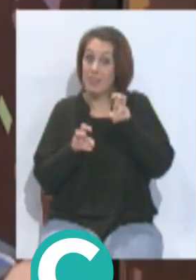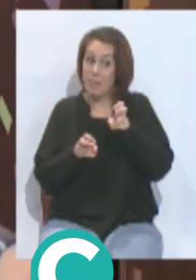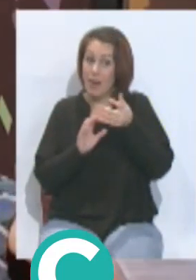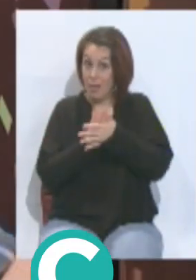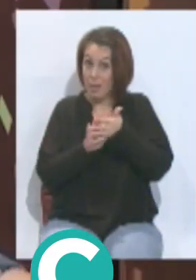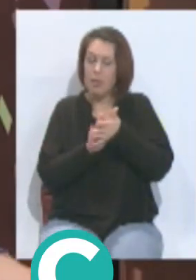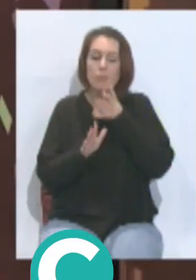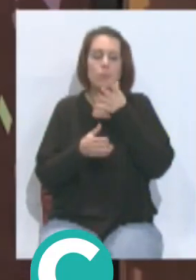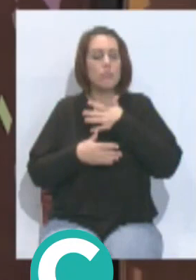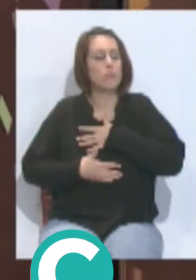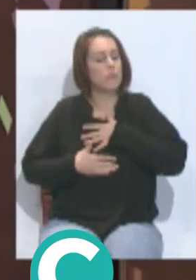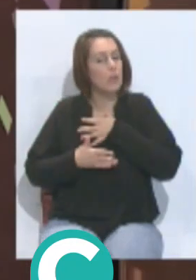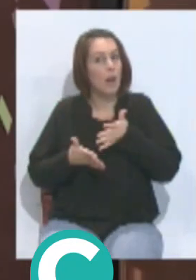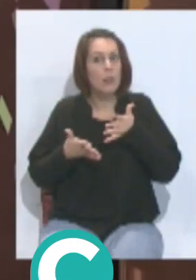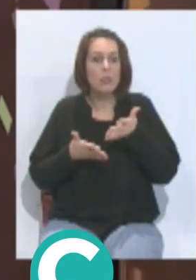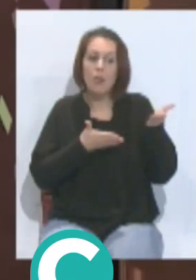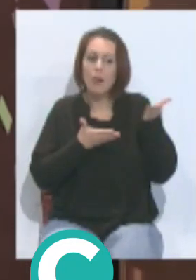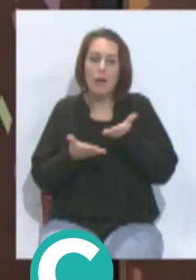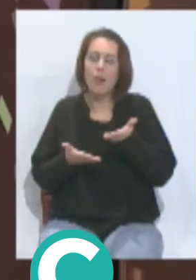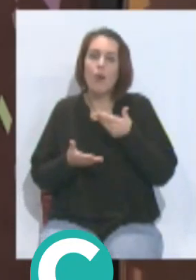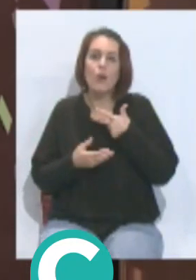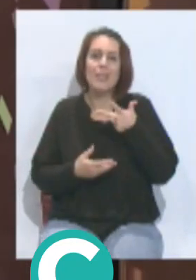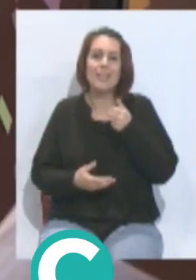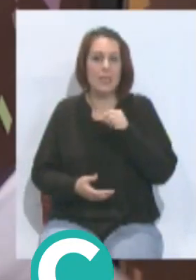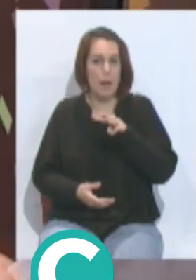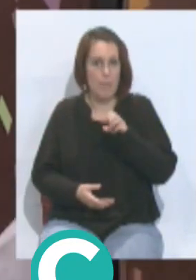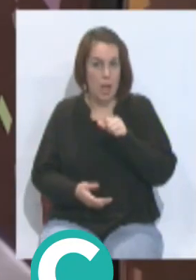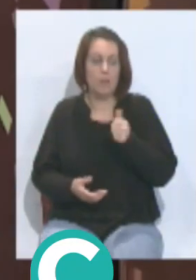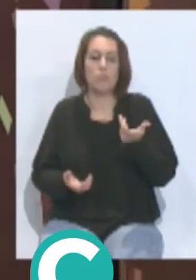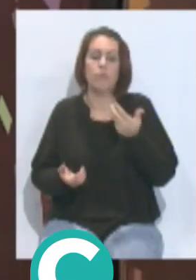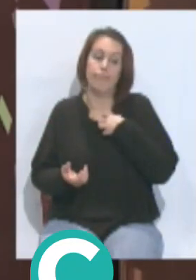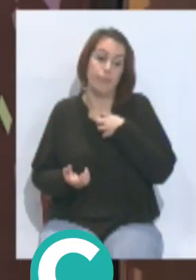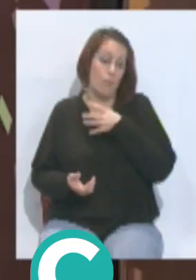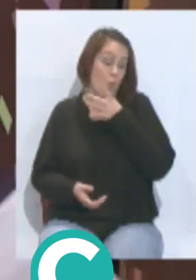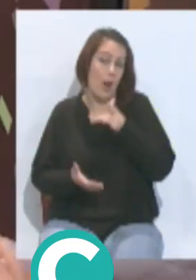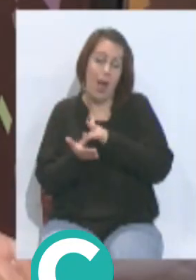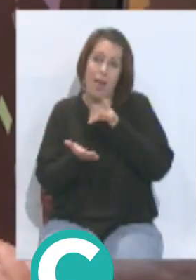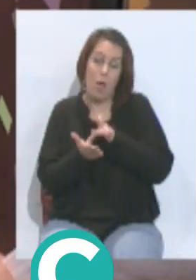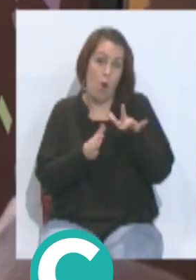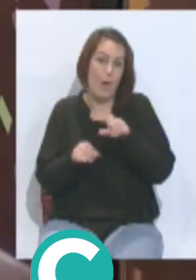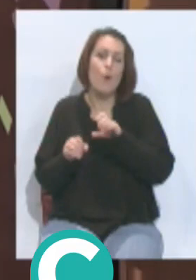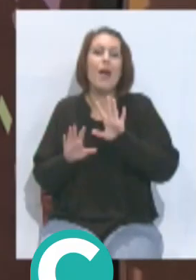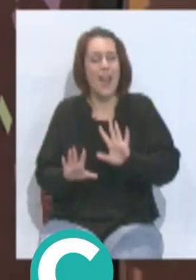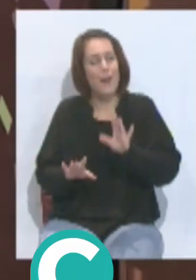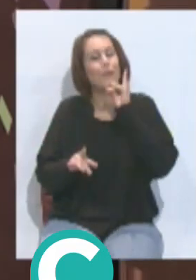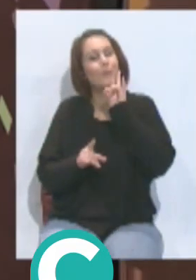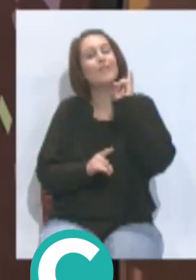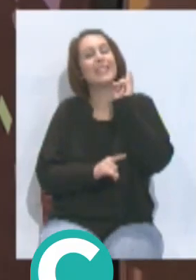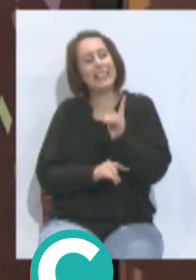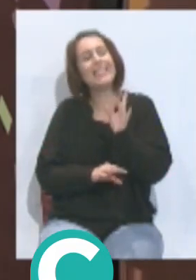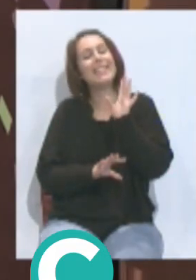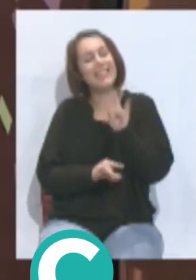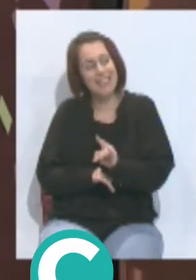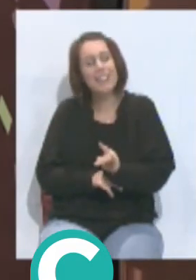encantado tener aquí en nuestro saloncito también a Miguel Ángel García Argüez. No podía ser por cuestiones de agenda, pero al menos sí lo tenemos al otro lado del